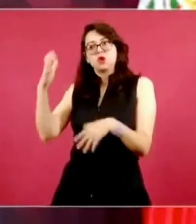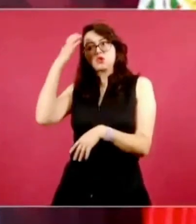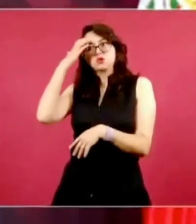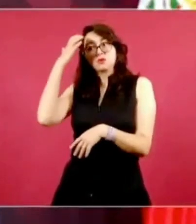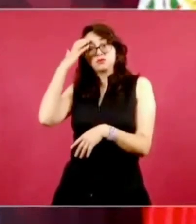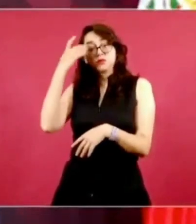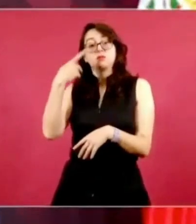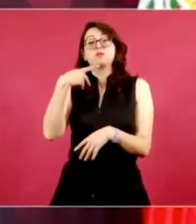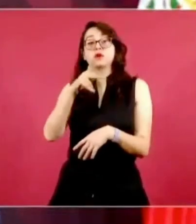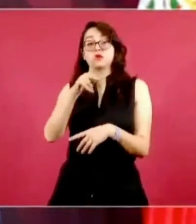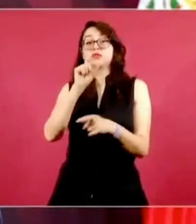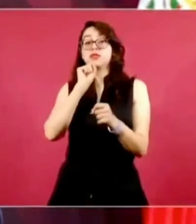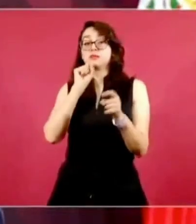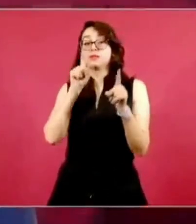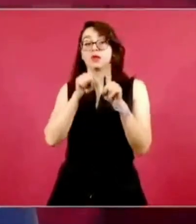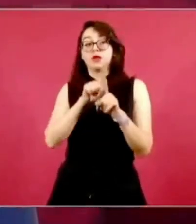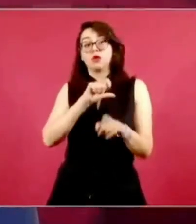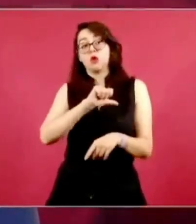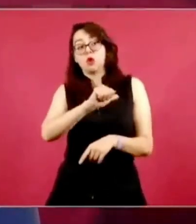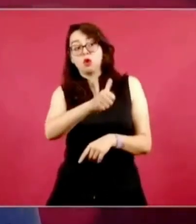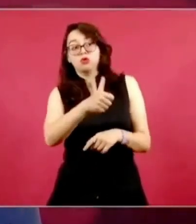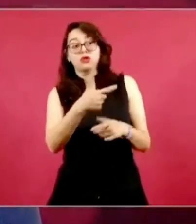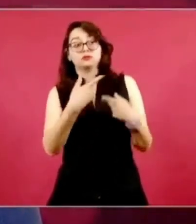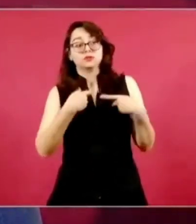anónimos, mujeres y hombres,